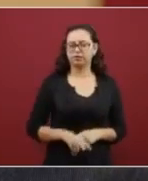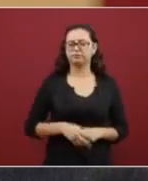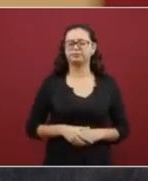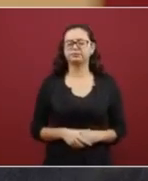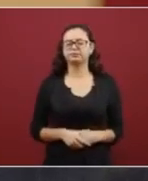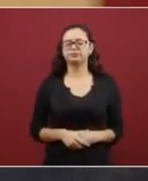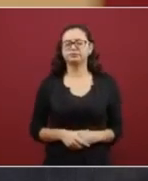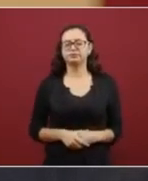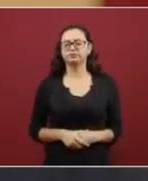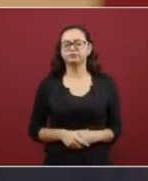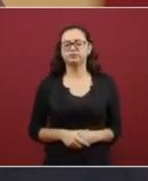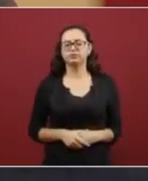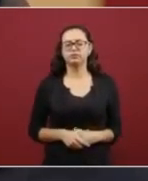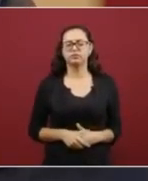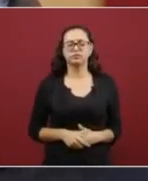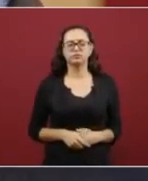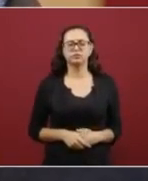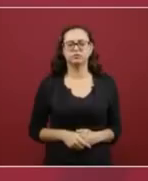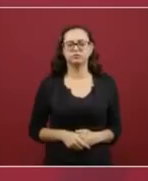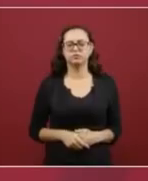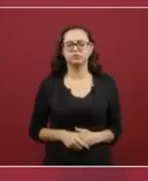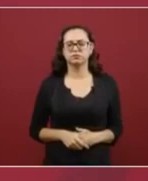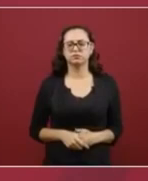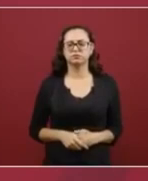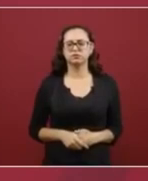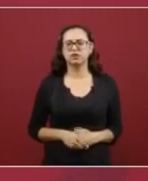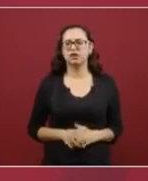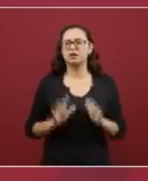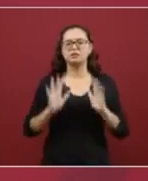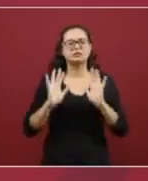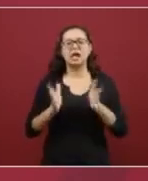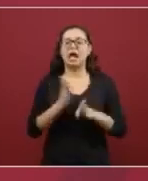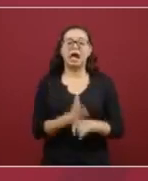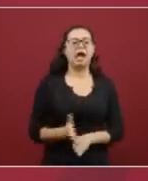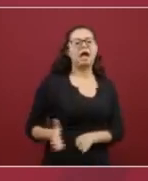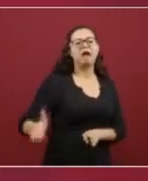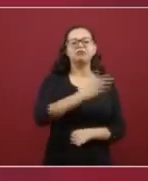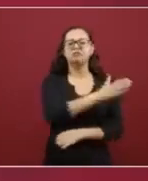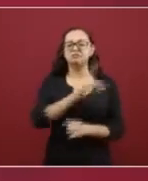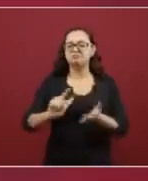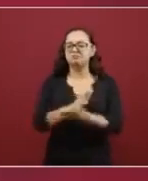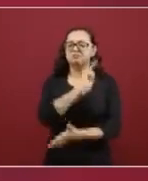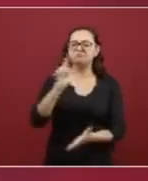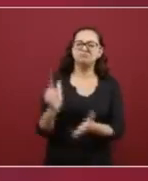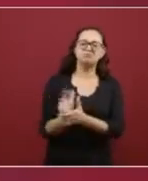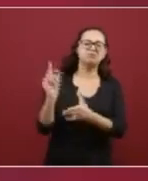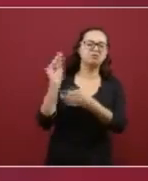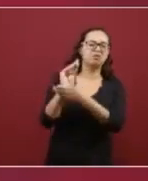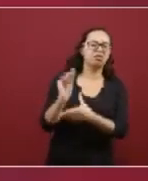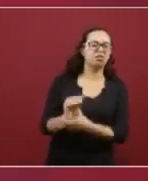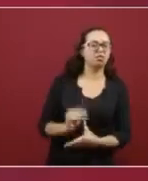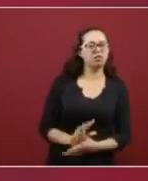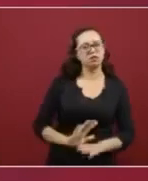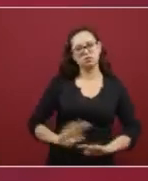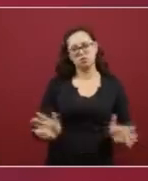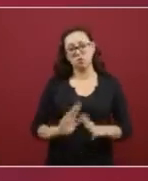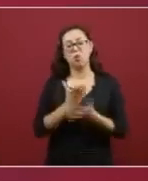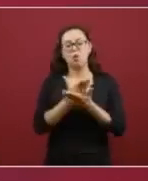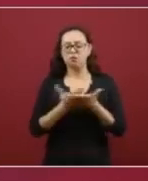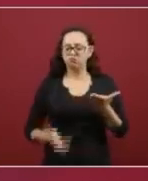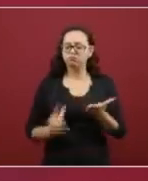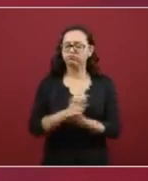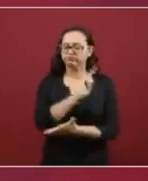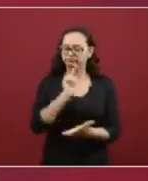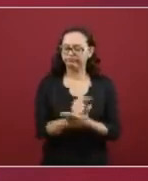ya no hay Estado de chueco, hay Estado de Derecho. Entonces,